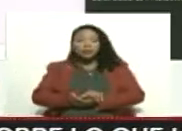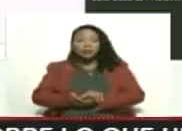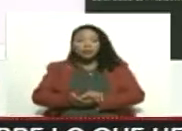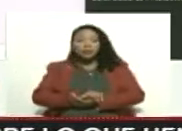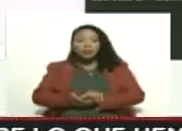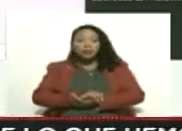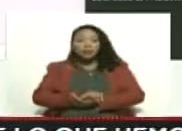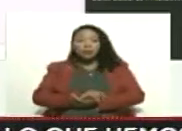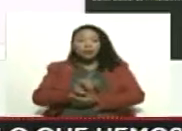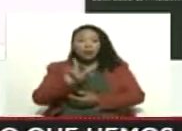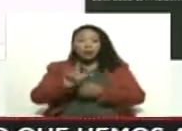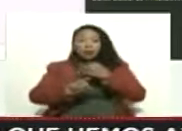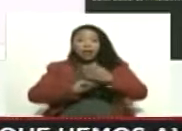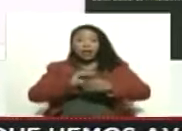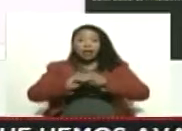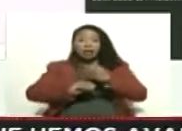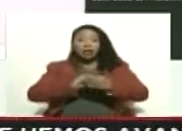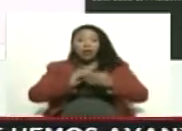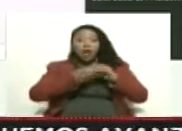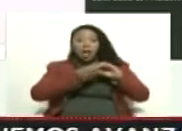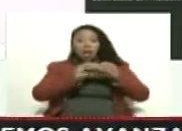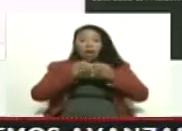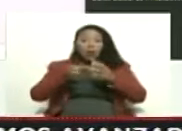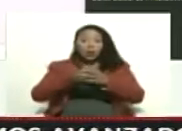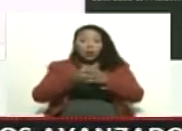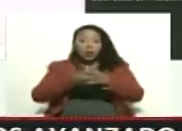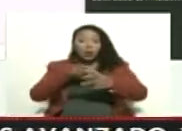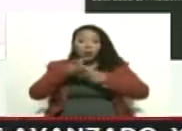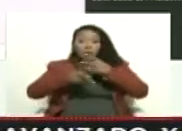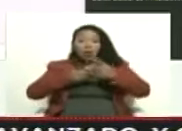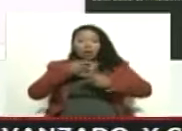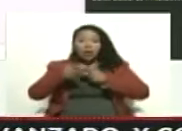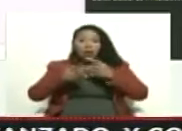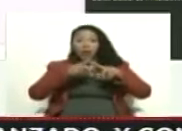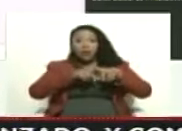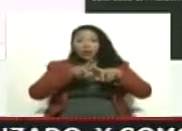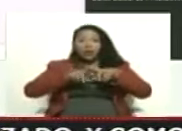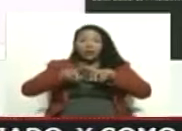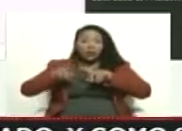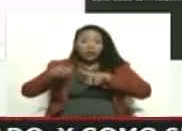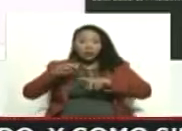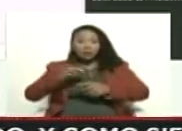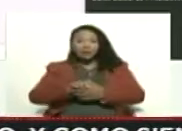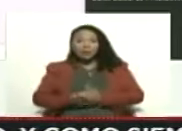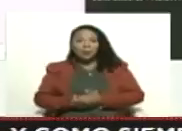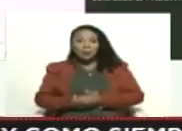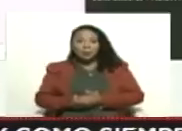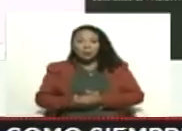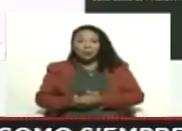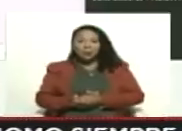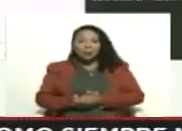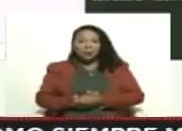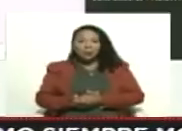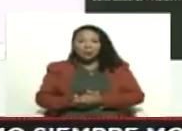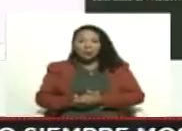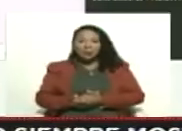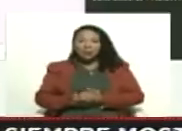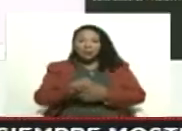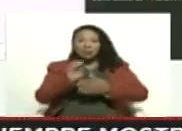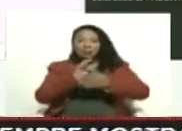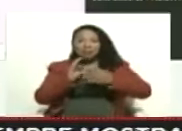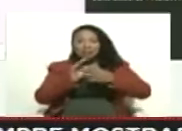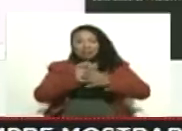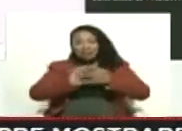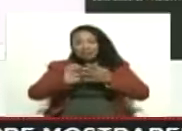a la conformación de un partido político distinto veníamos nosotros de la estructura del